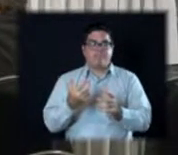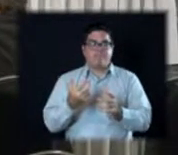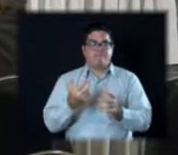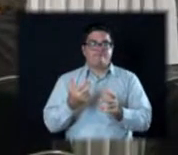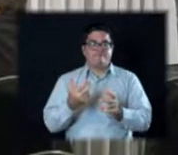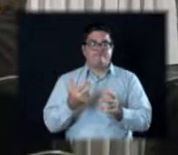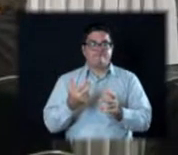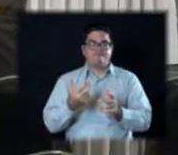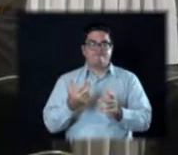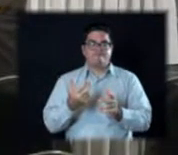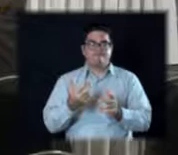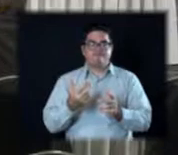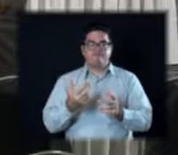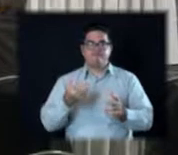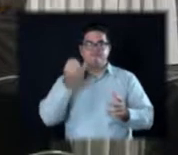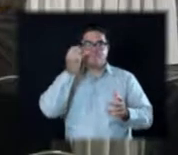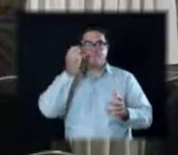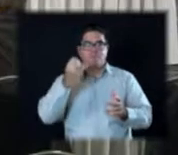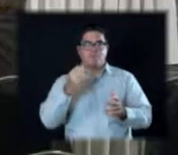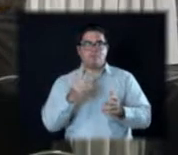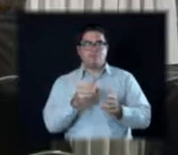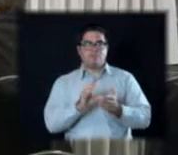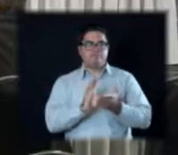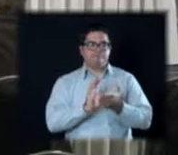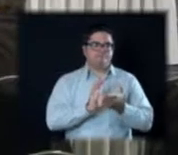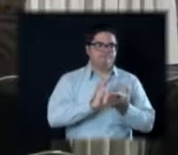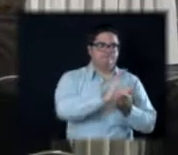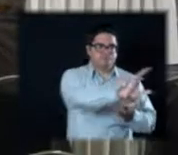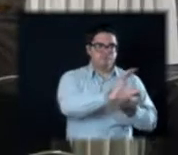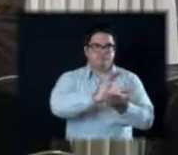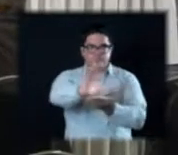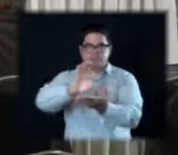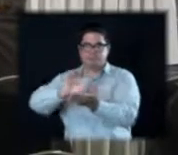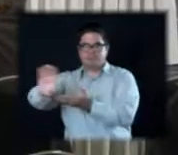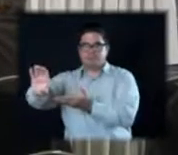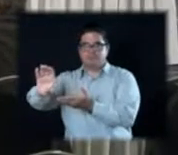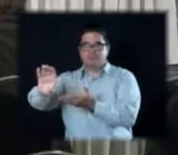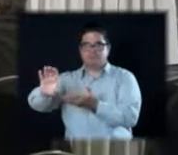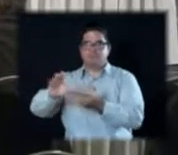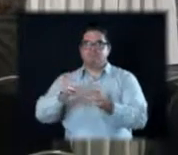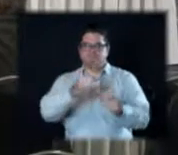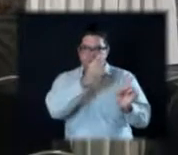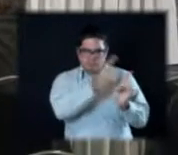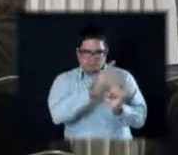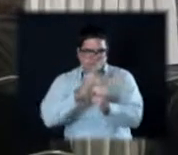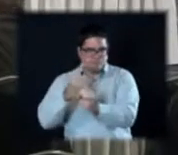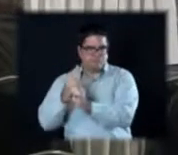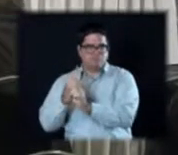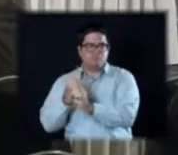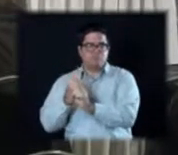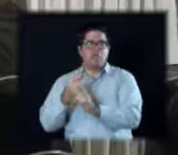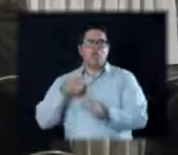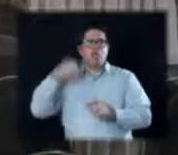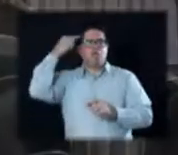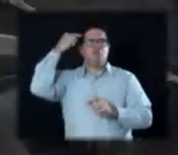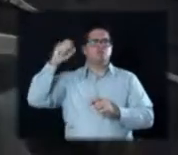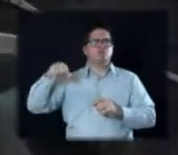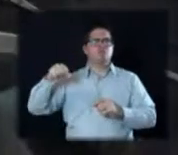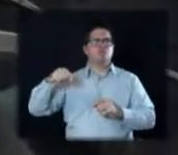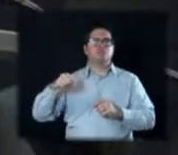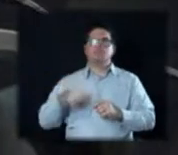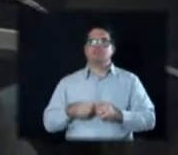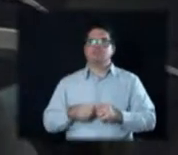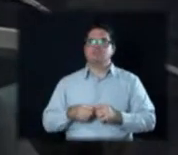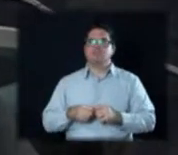en detener obligaciones en exceso de las asignaciones. Ese es lo número uno. Y el sistema es efectivo en